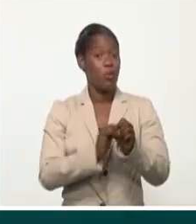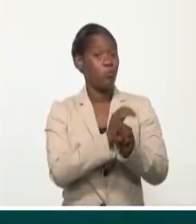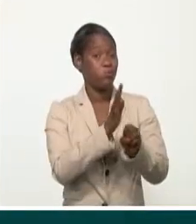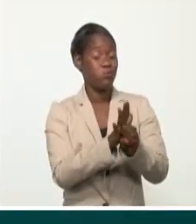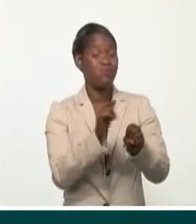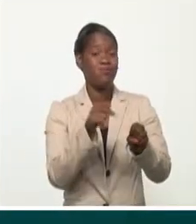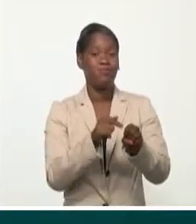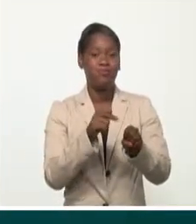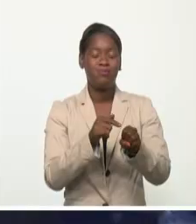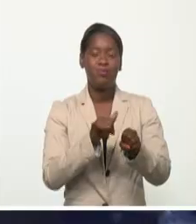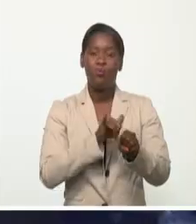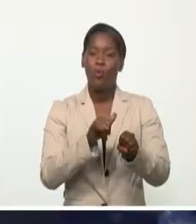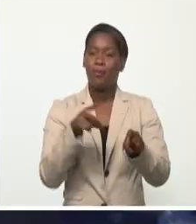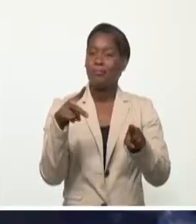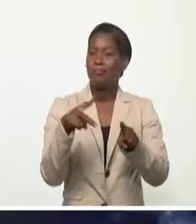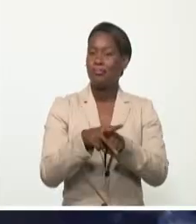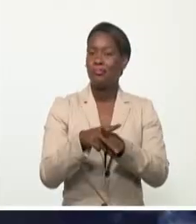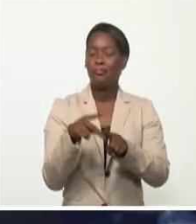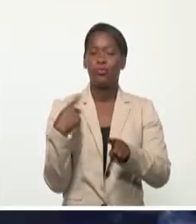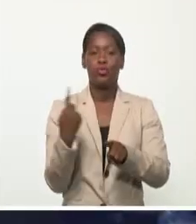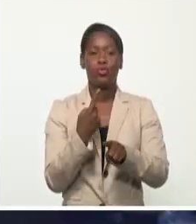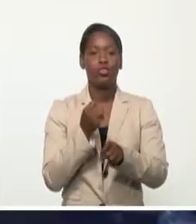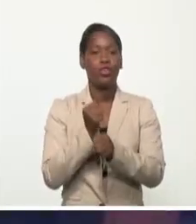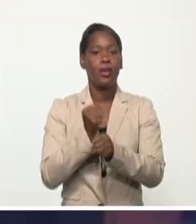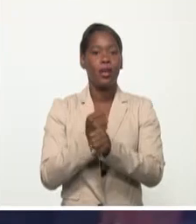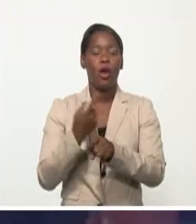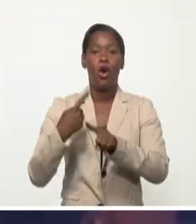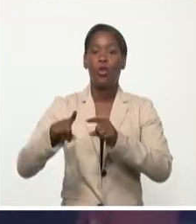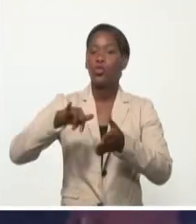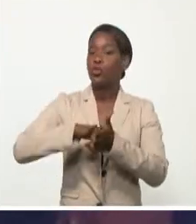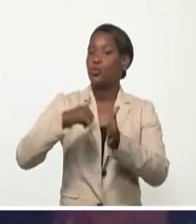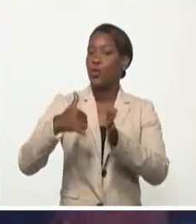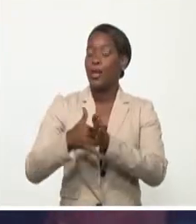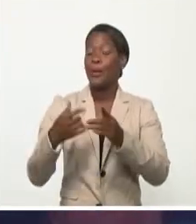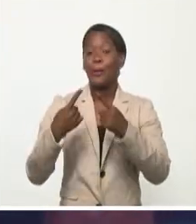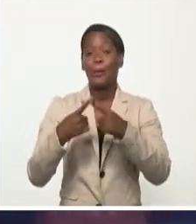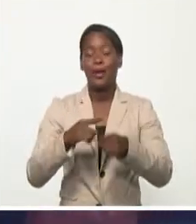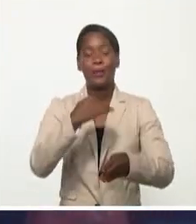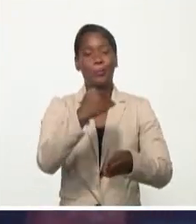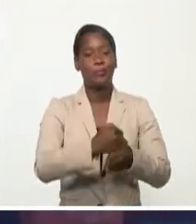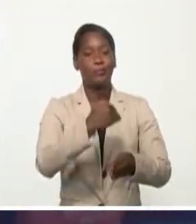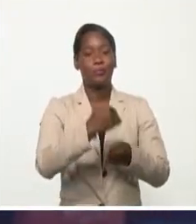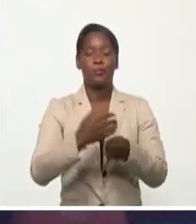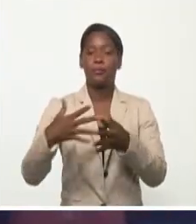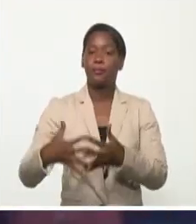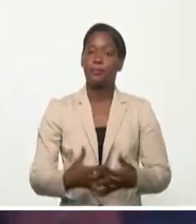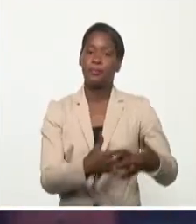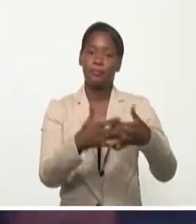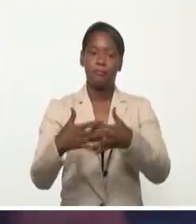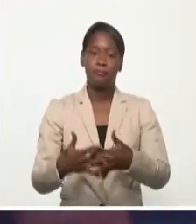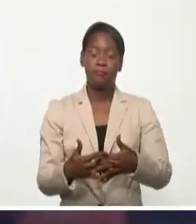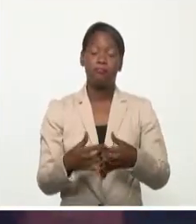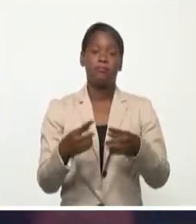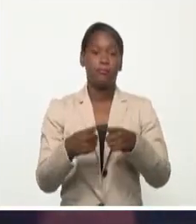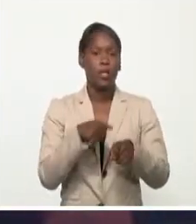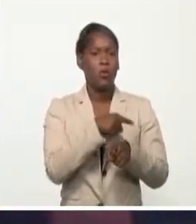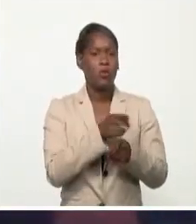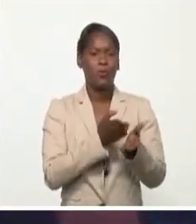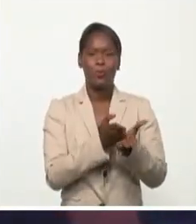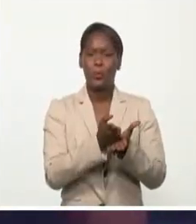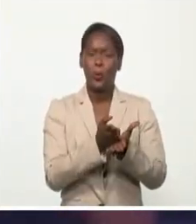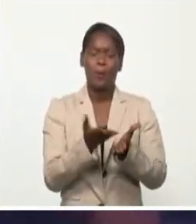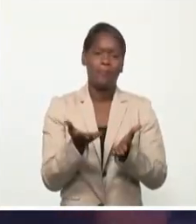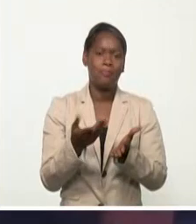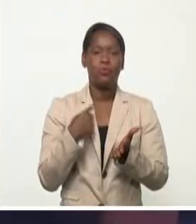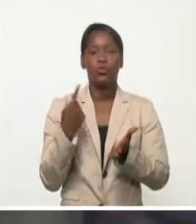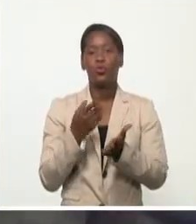perjuicios de más de 14 millones de dólares por efecto del bloqueo estadounidense. A pesar de ello, y como muestra de la prioridad política que le concede el